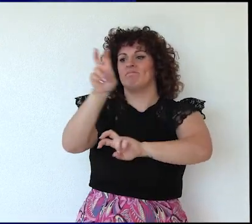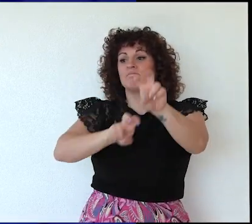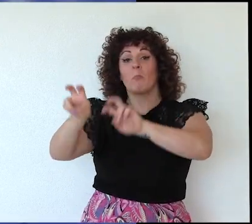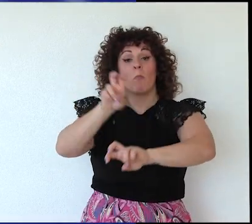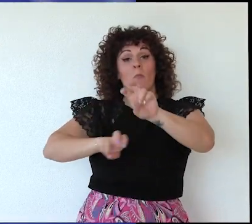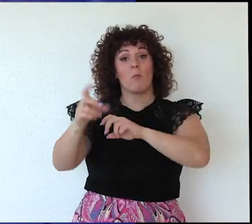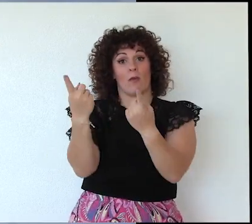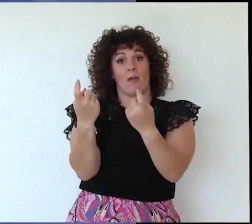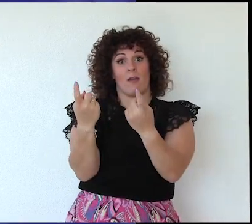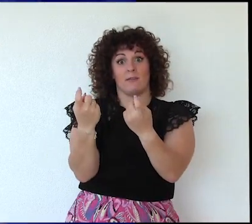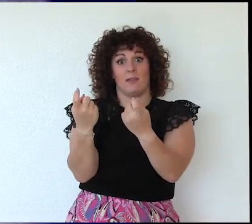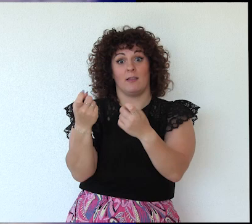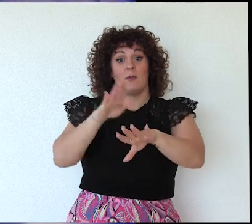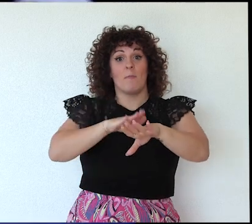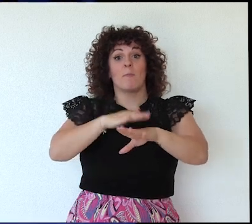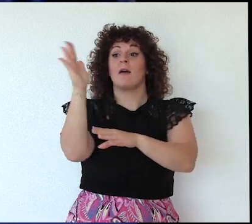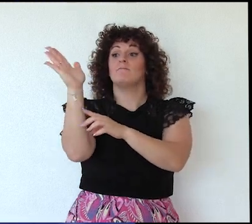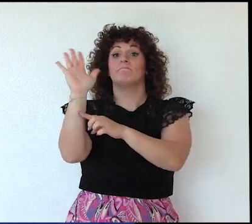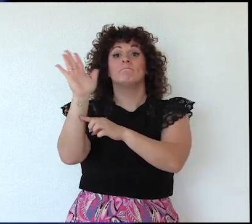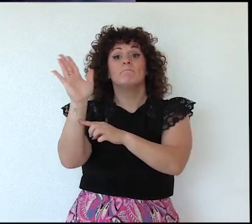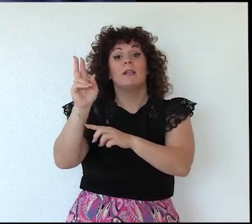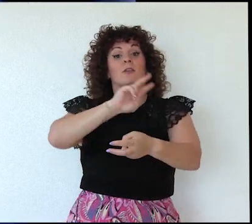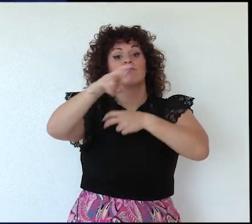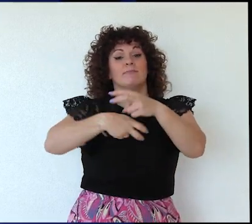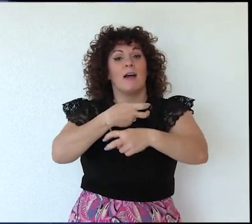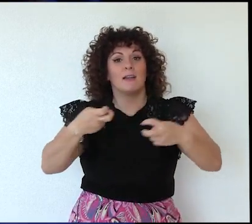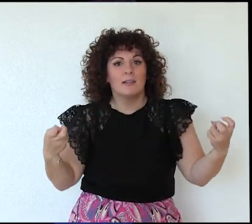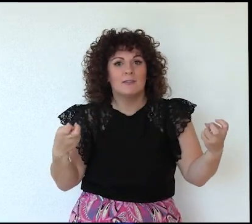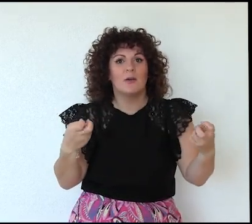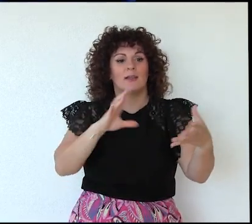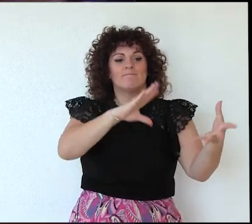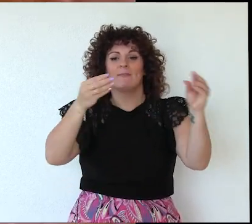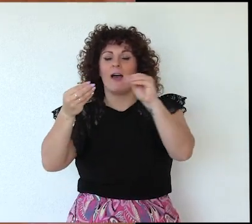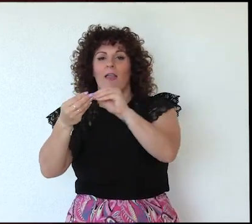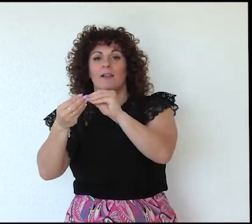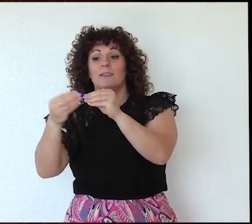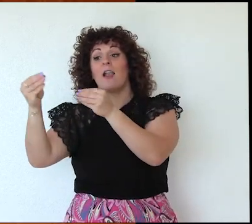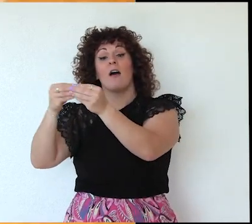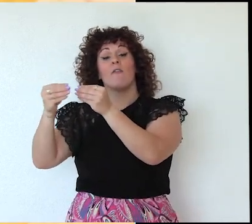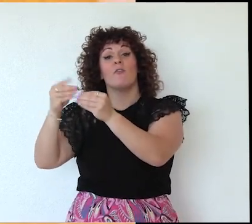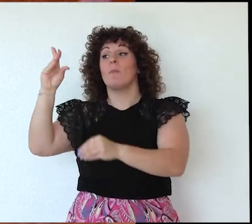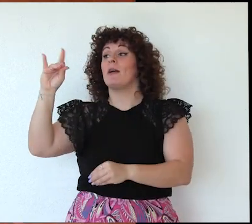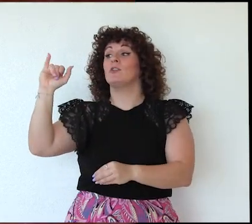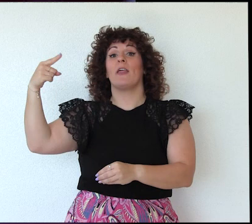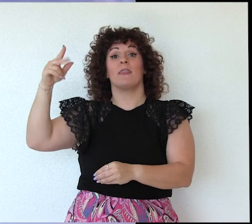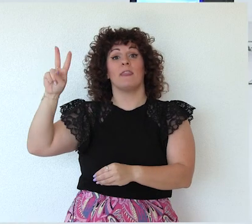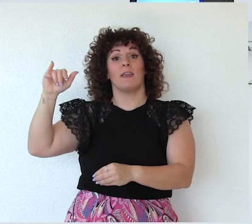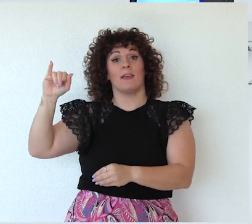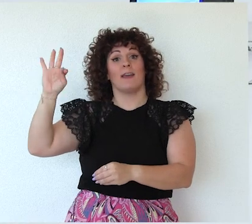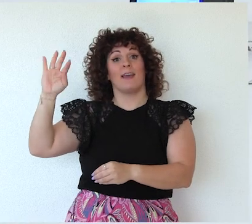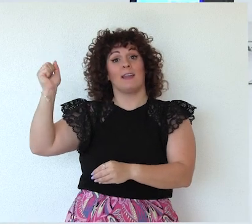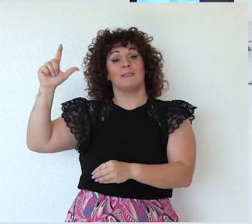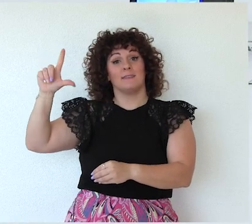de restaurar esas películas en algunos casos, pasarlas a digital, porque evidentemente es difícil actualmente